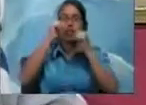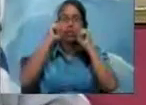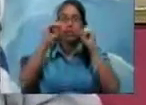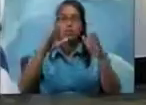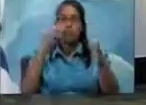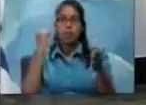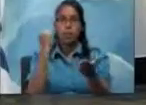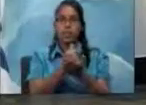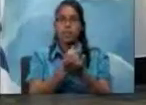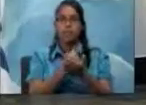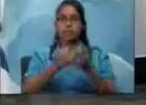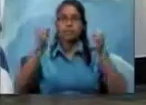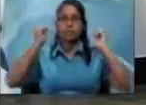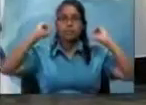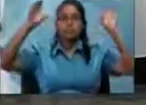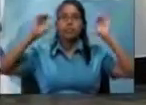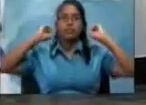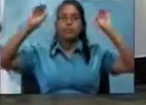te